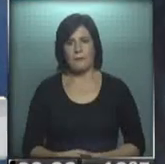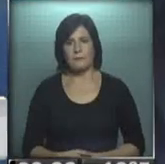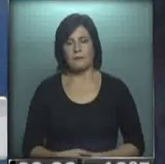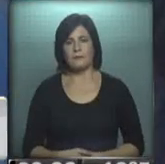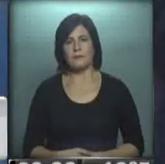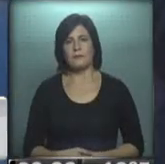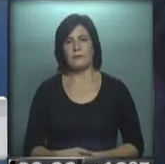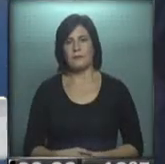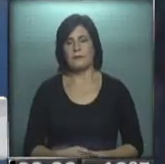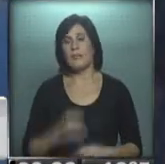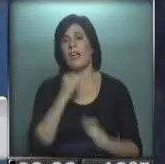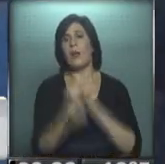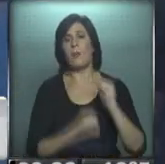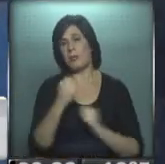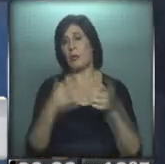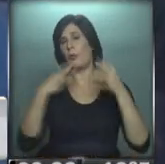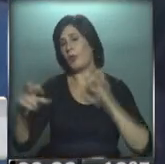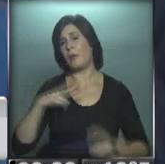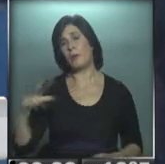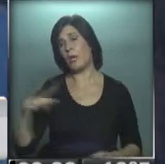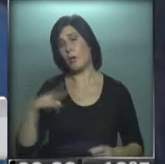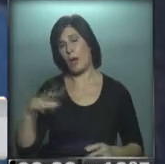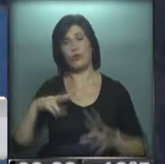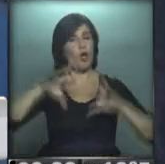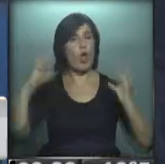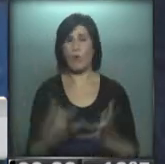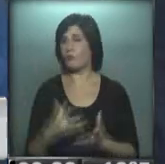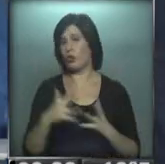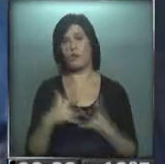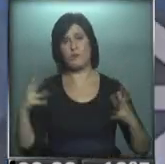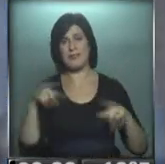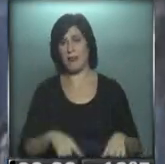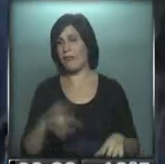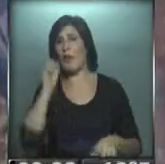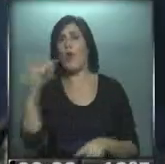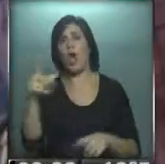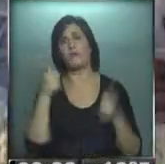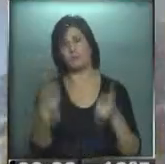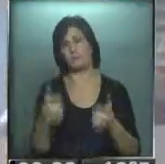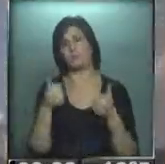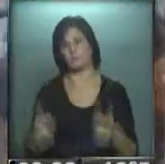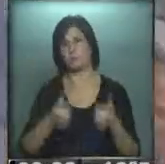Es la privatización más grande de todos los tiempos en el mundo y el éxito ha sido rotundo.